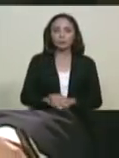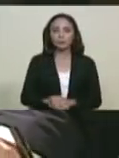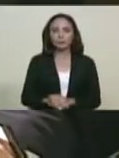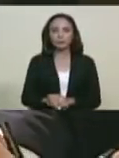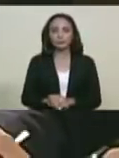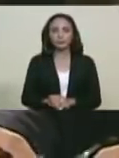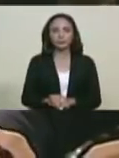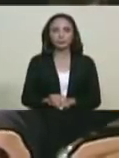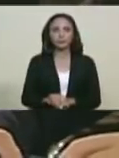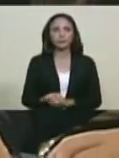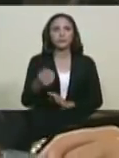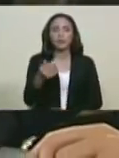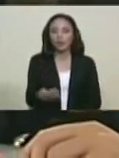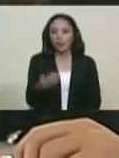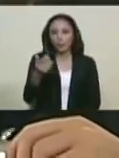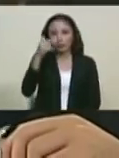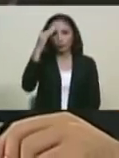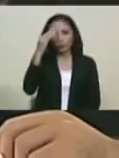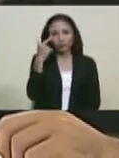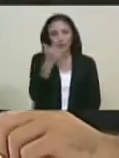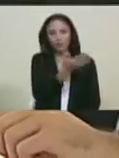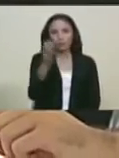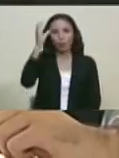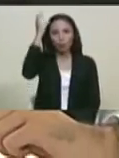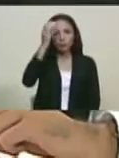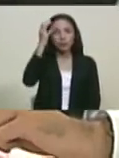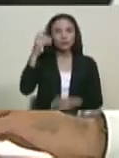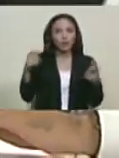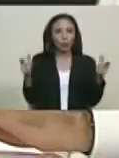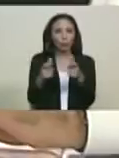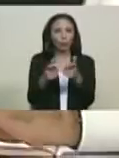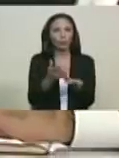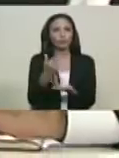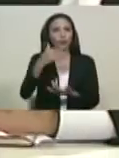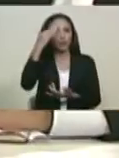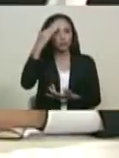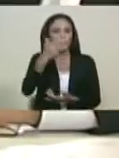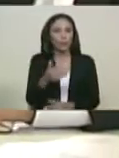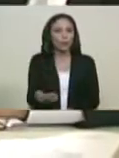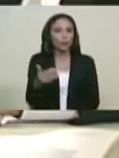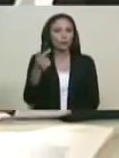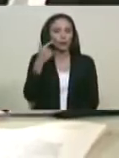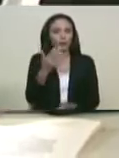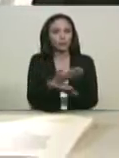compañeros tengan plena conciencia de eso como equipo es vital